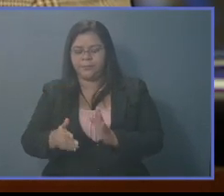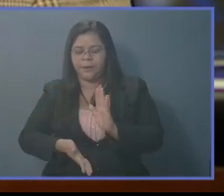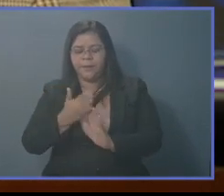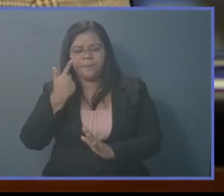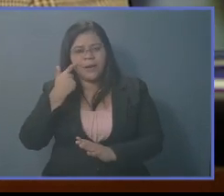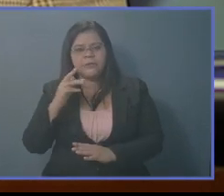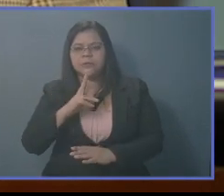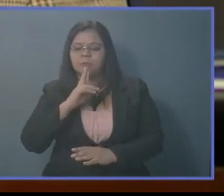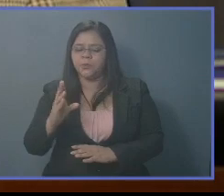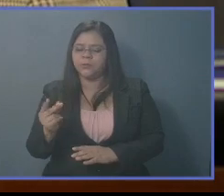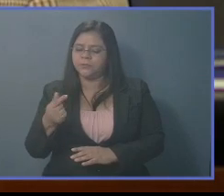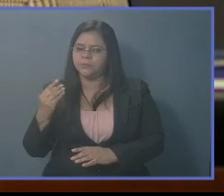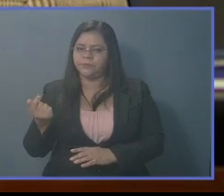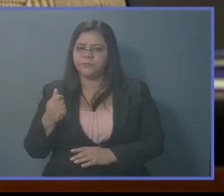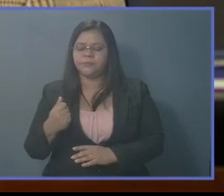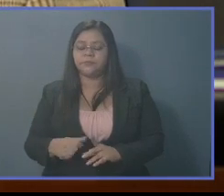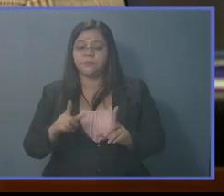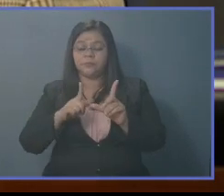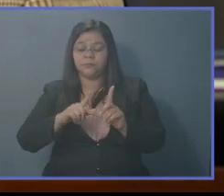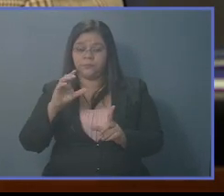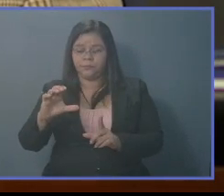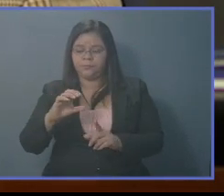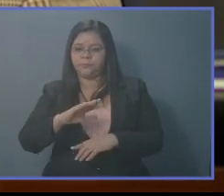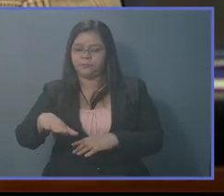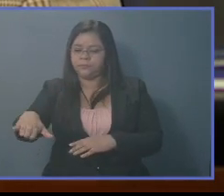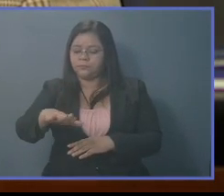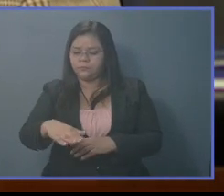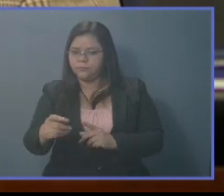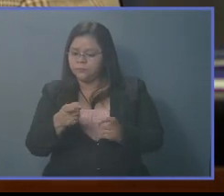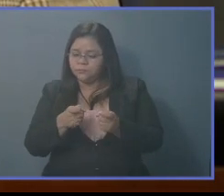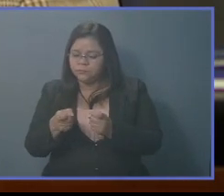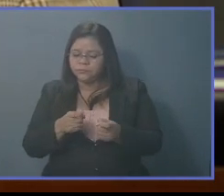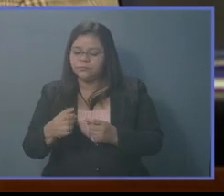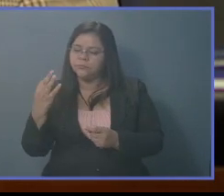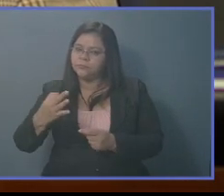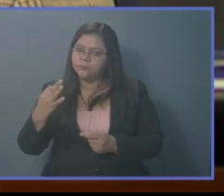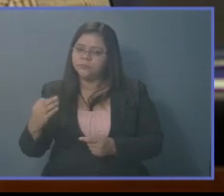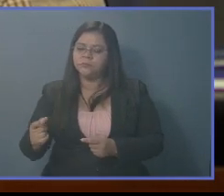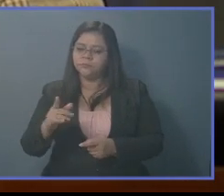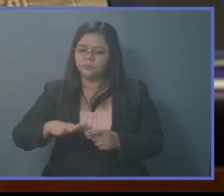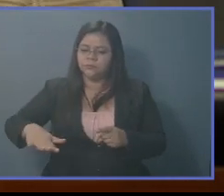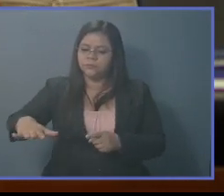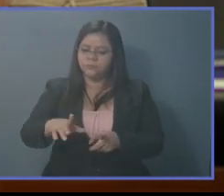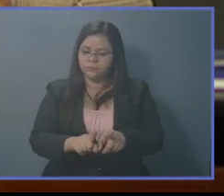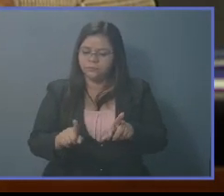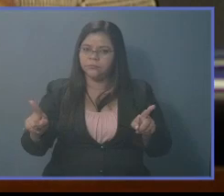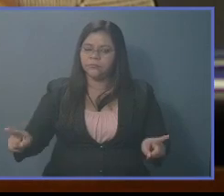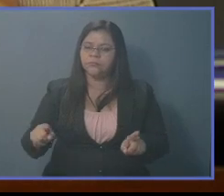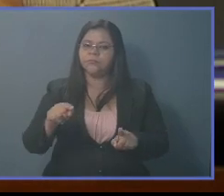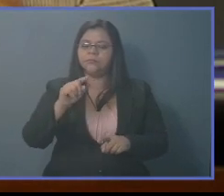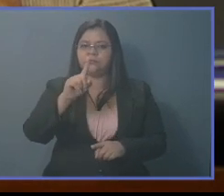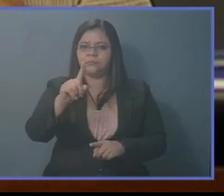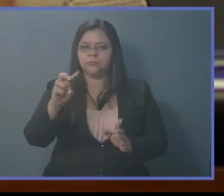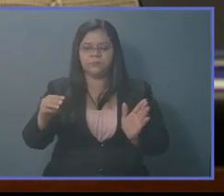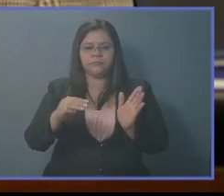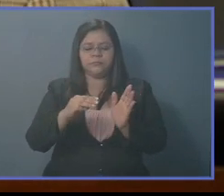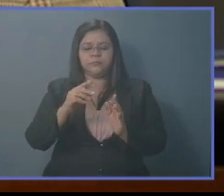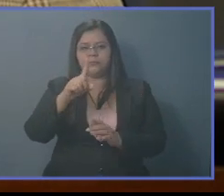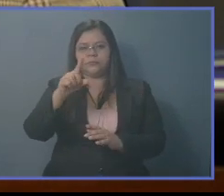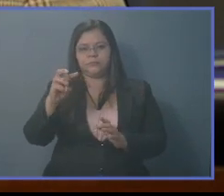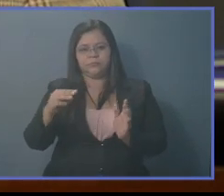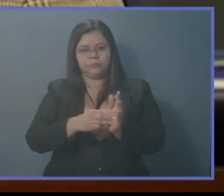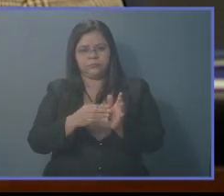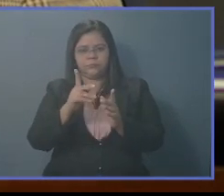el diagnóstico. C. La zona epidémica sujeta a control sanitario tendrá un área geográfica máxima de 1 kilómetro cuadrado. D.